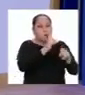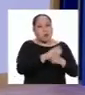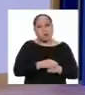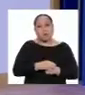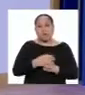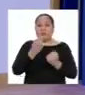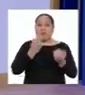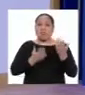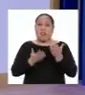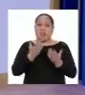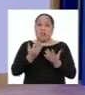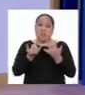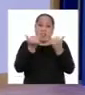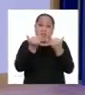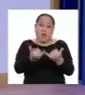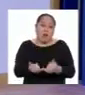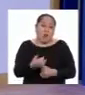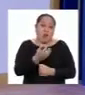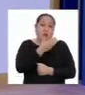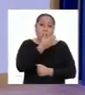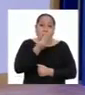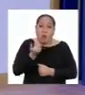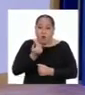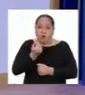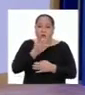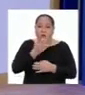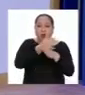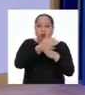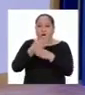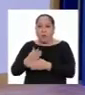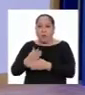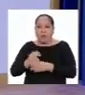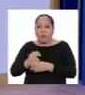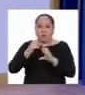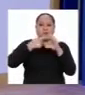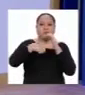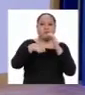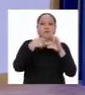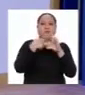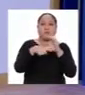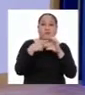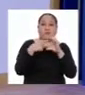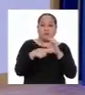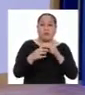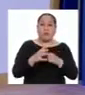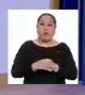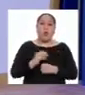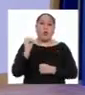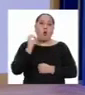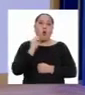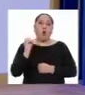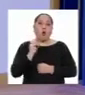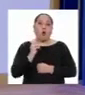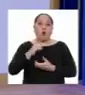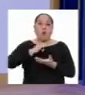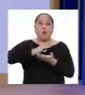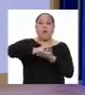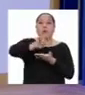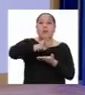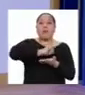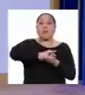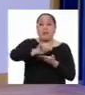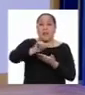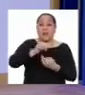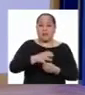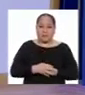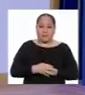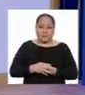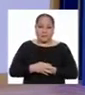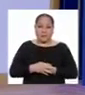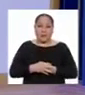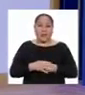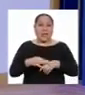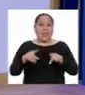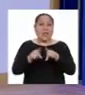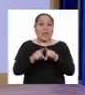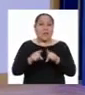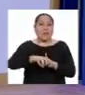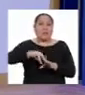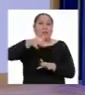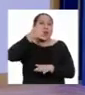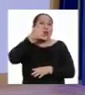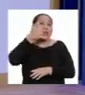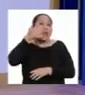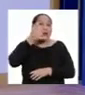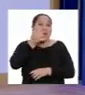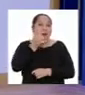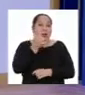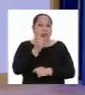vez por ahora lo más prudente sería compartirla por correo electrónico o a través de un mensaje de texto, incluso por una